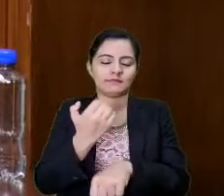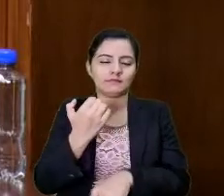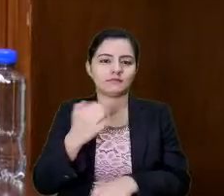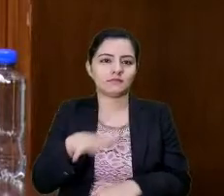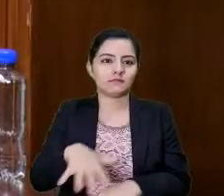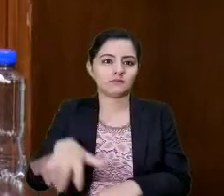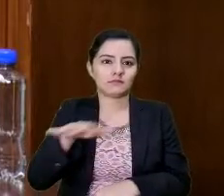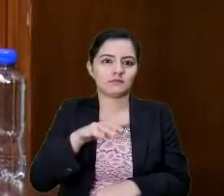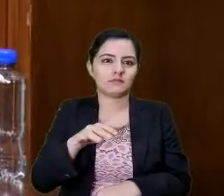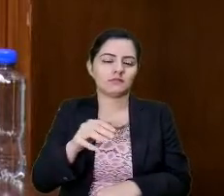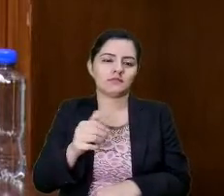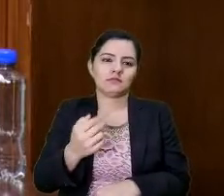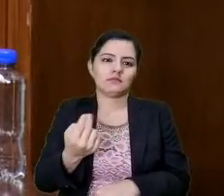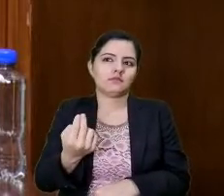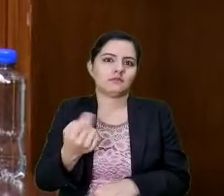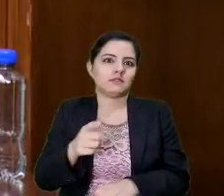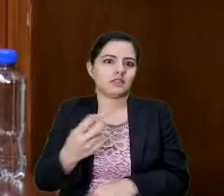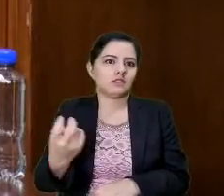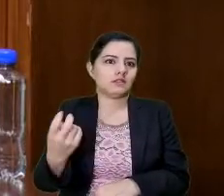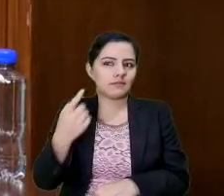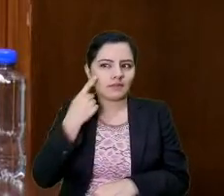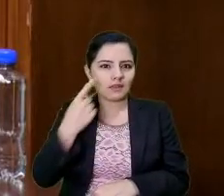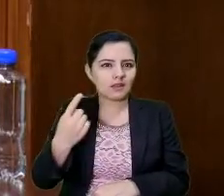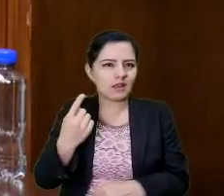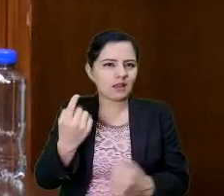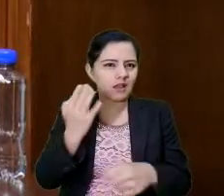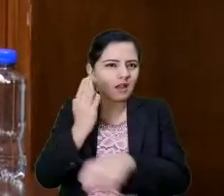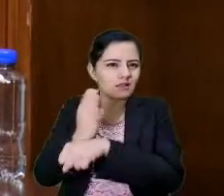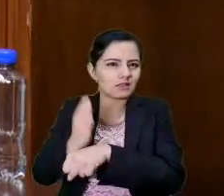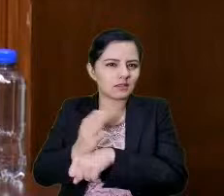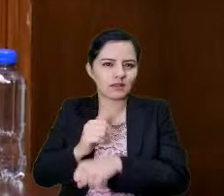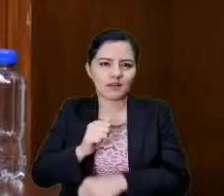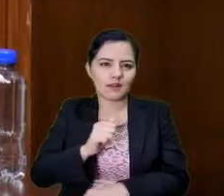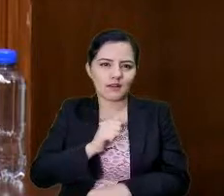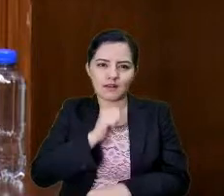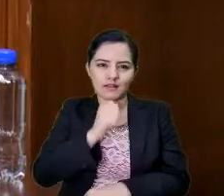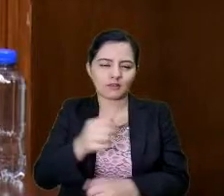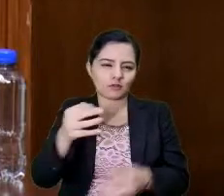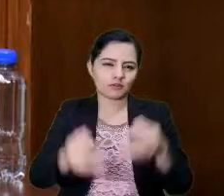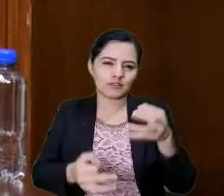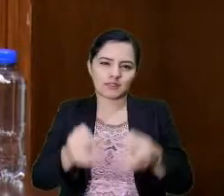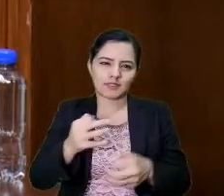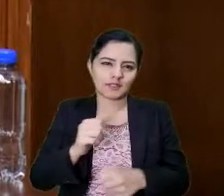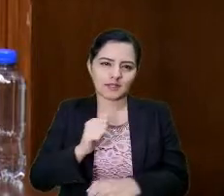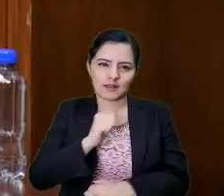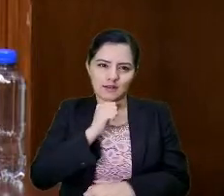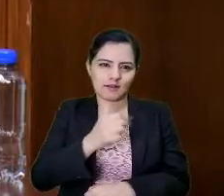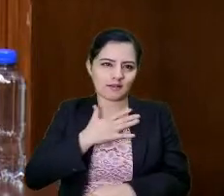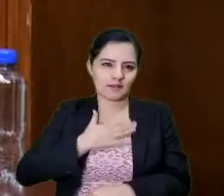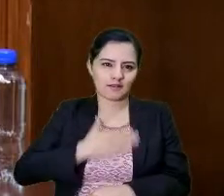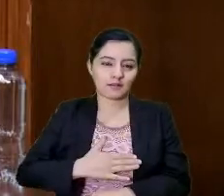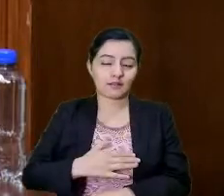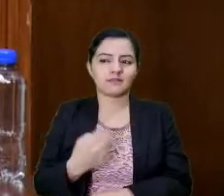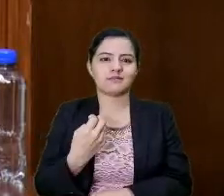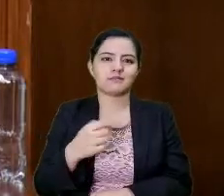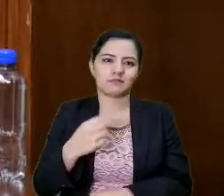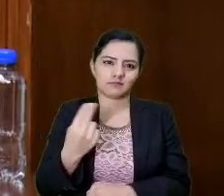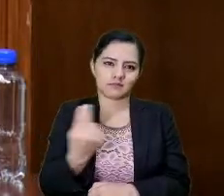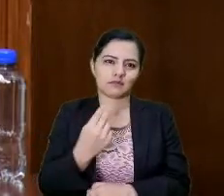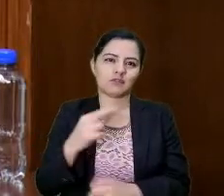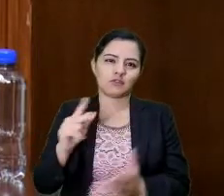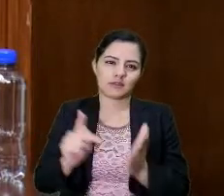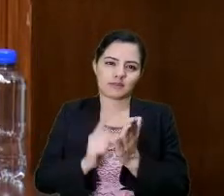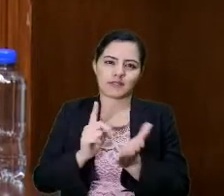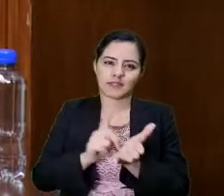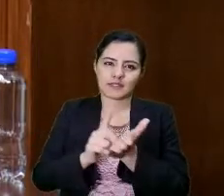un imperante la impunidad en materia de justicia. Regresemos sus derechos a los mexiquenses que